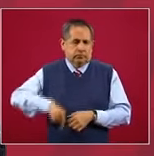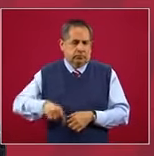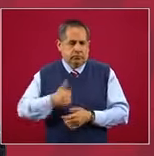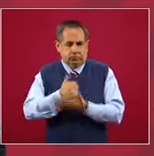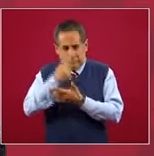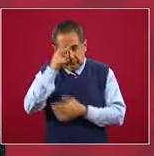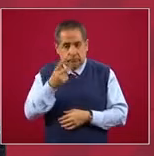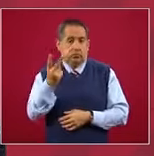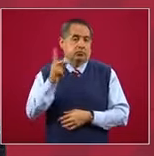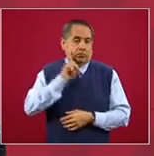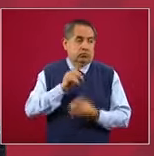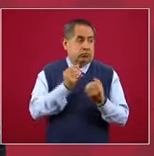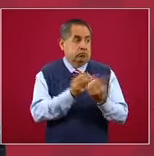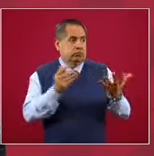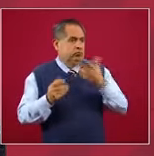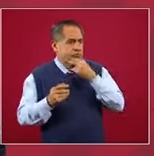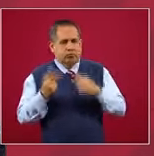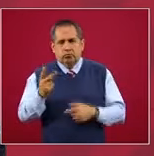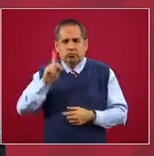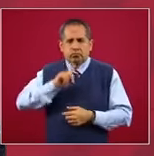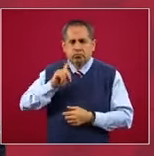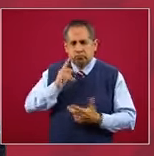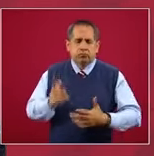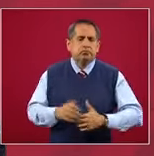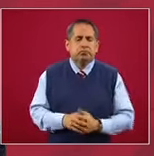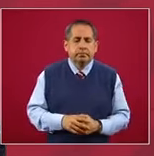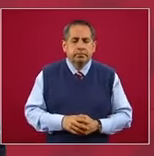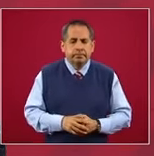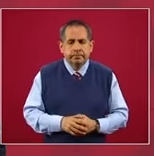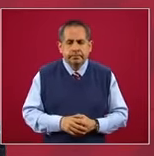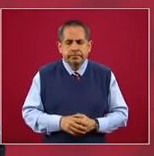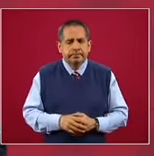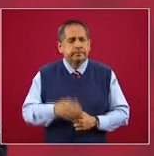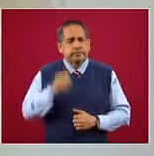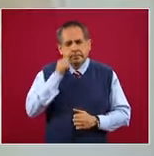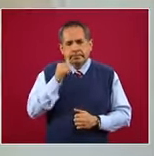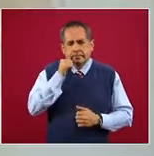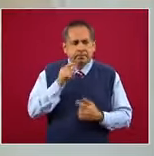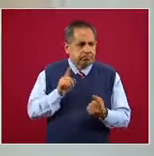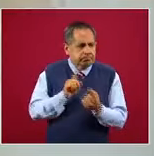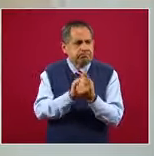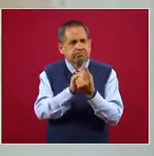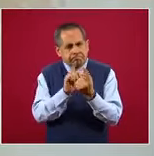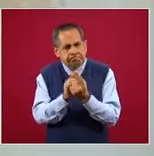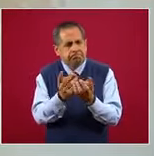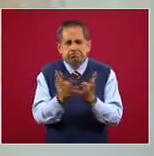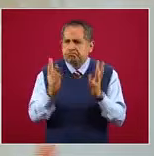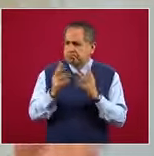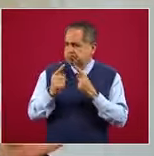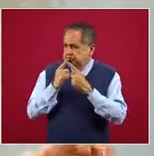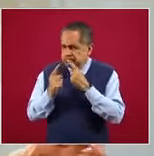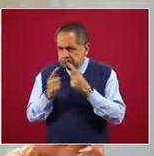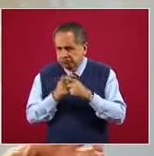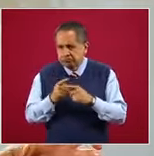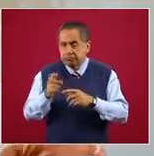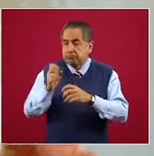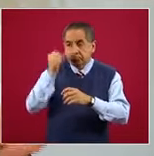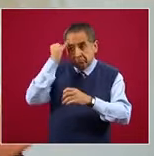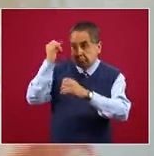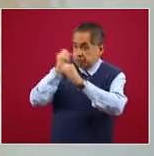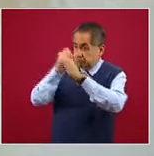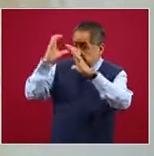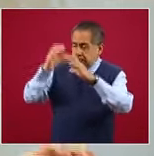mujeres entre los mandatarios estatales. Y en cada momento ha sido muy productivo porque encuentra uno